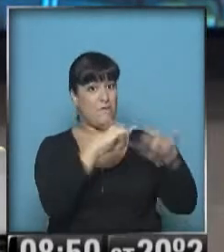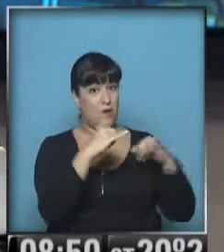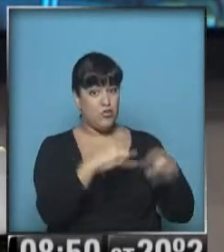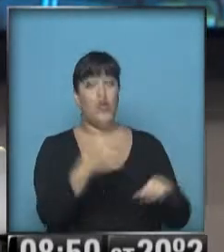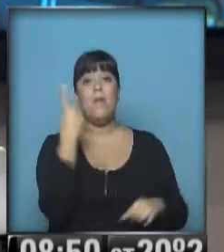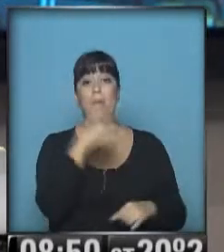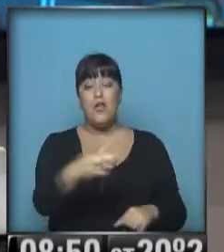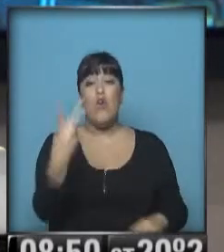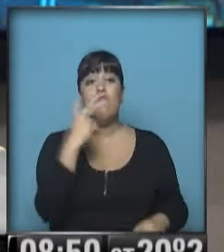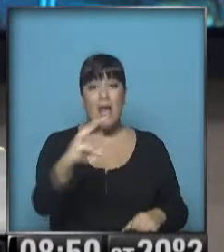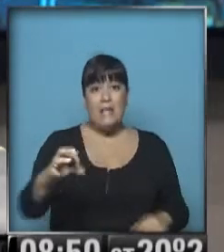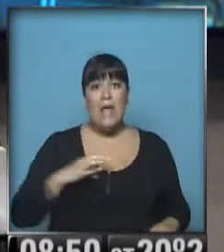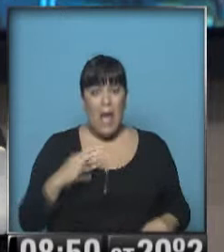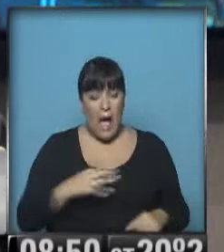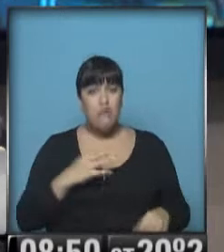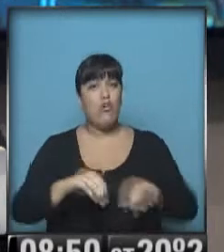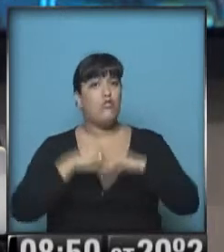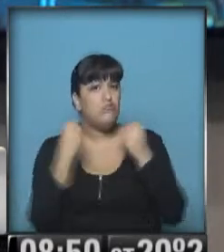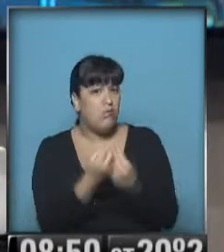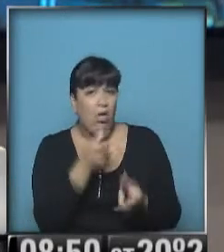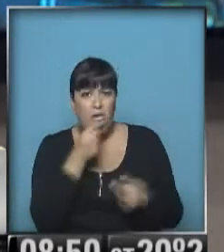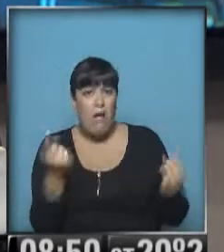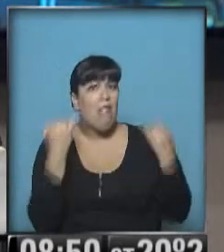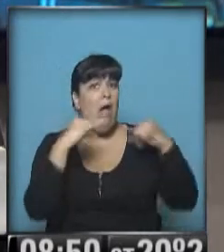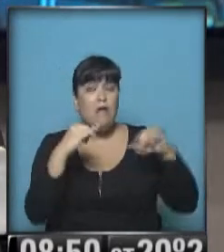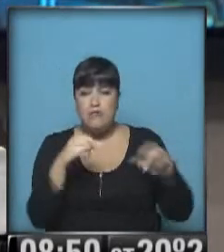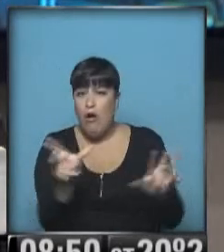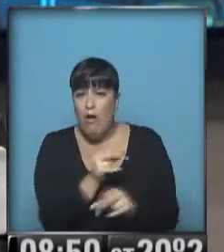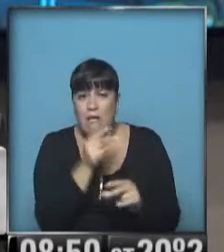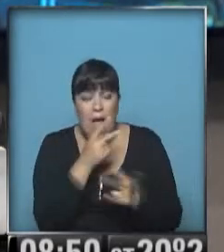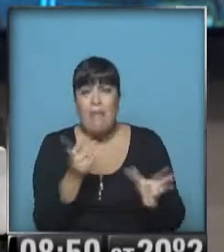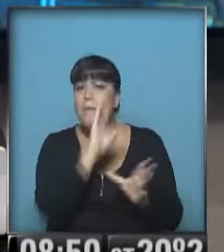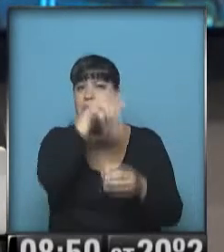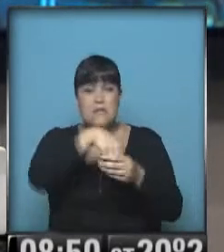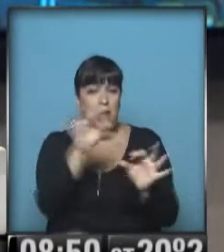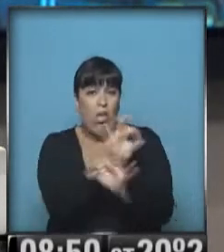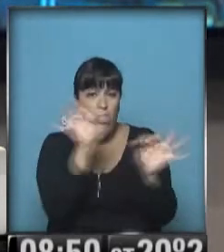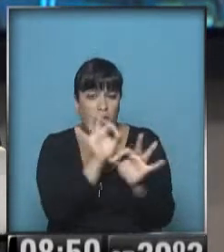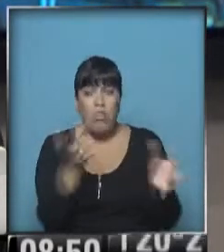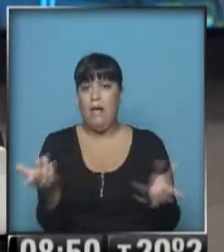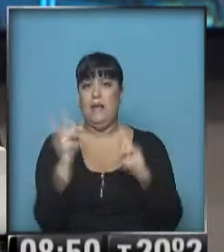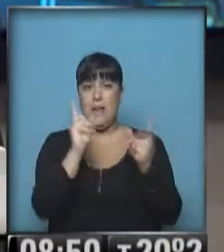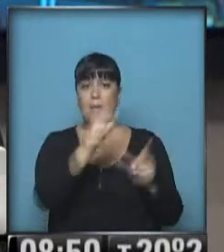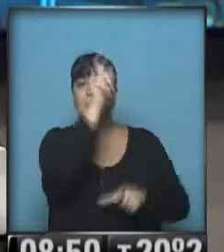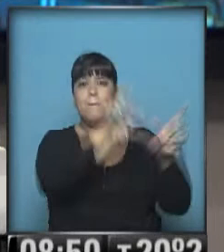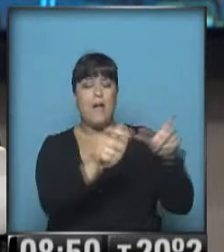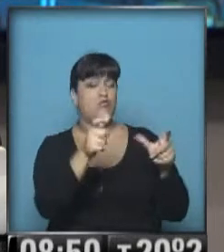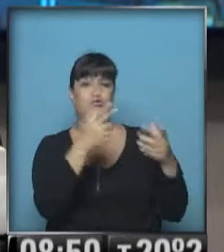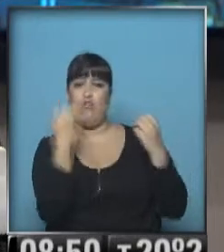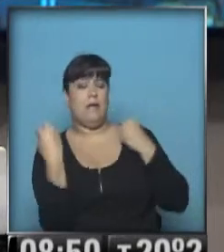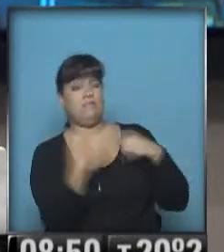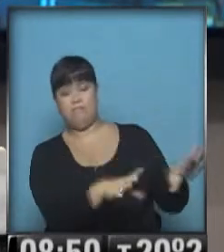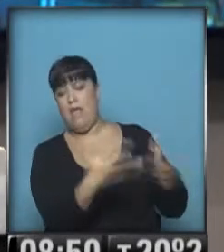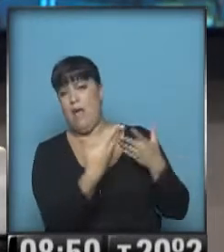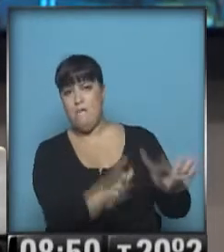y no tenían ningún resultado no tenían ninguna acción y no tenía ninguna participación y más de uno de los trabajadores dejó yacimientos petrolíferos